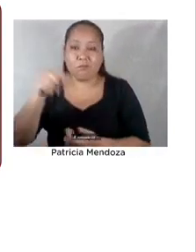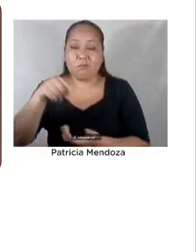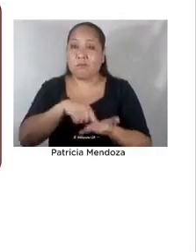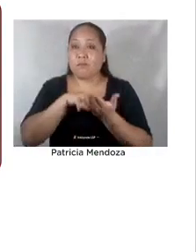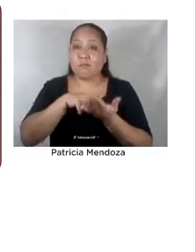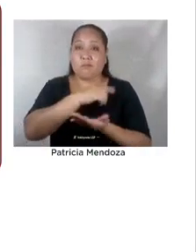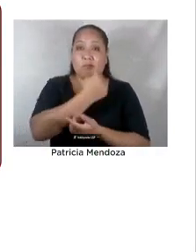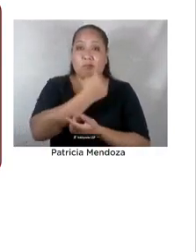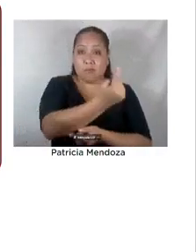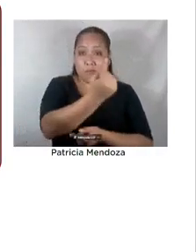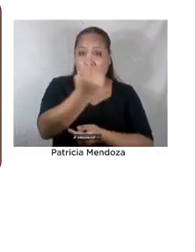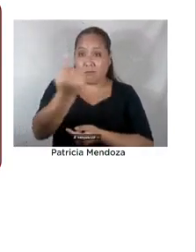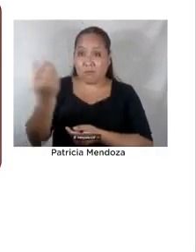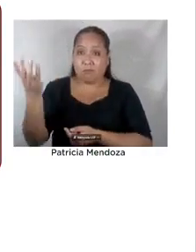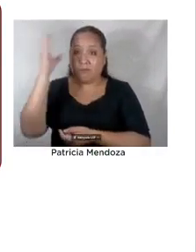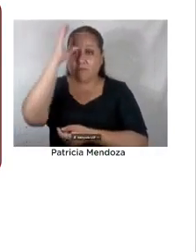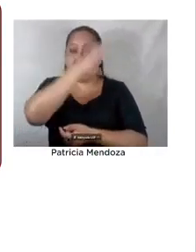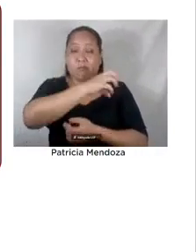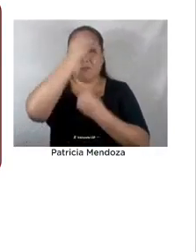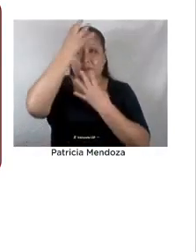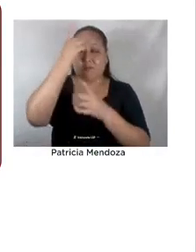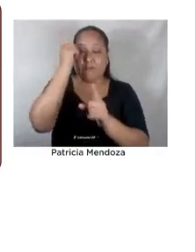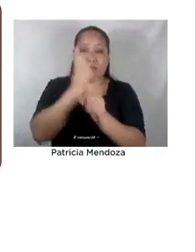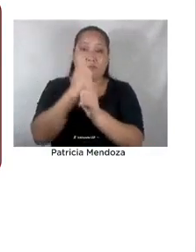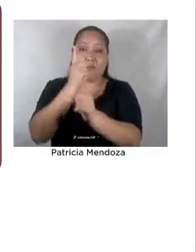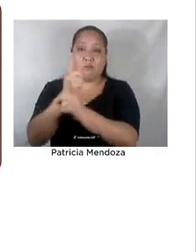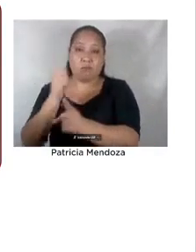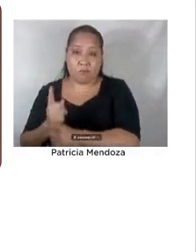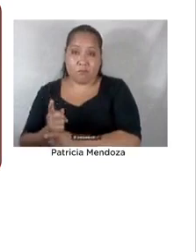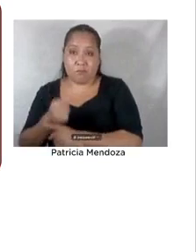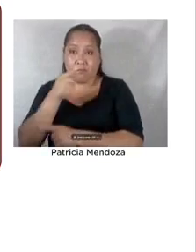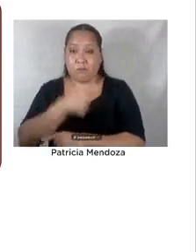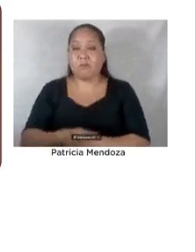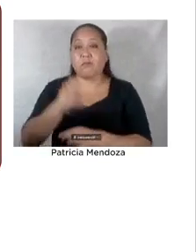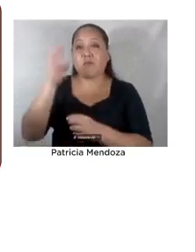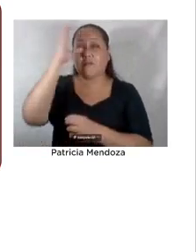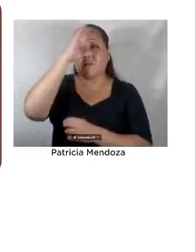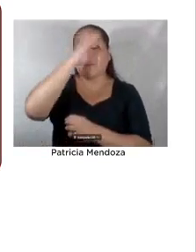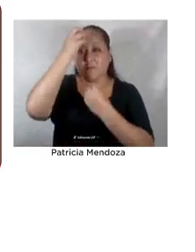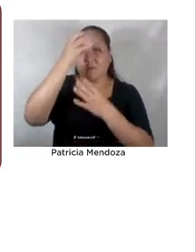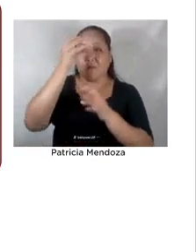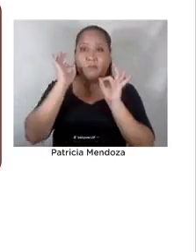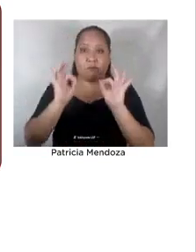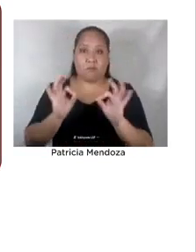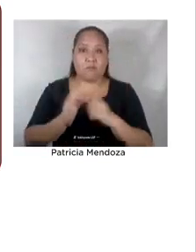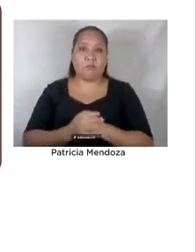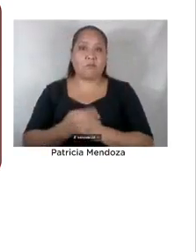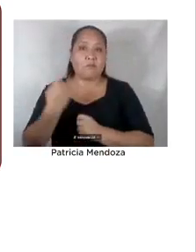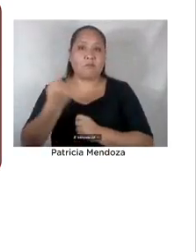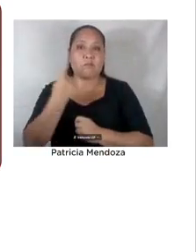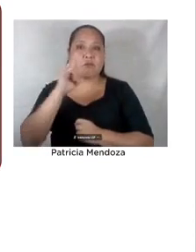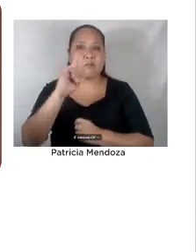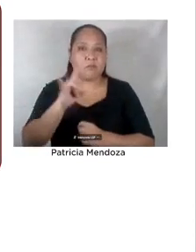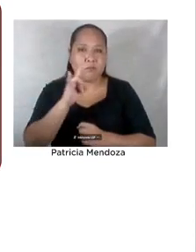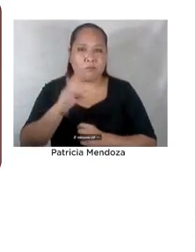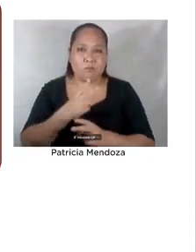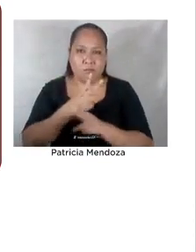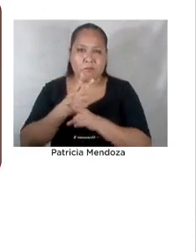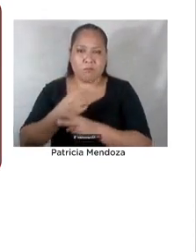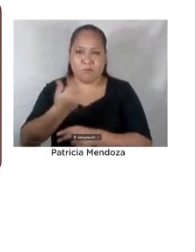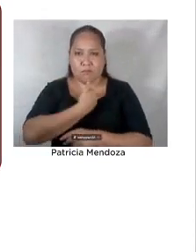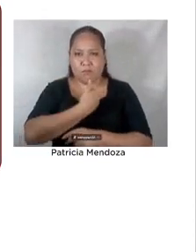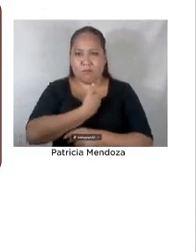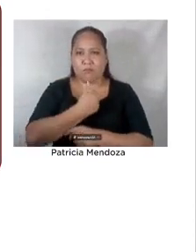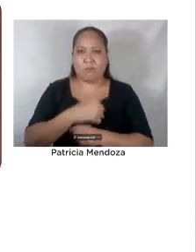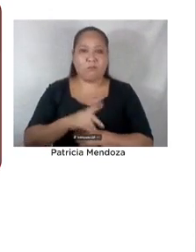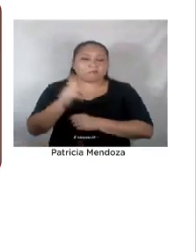todos nosotros buscar la información correcta y oportunamente. Y a la vez no solamente usarla para cuidarnos a